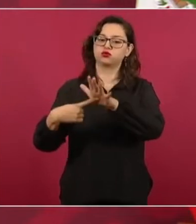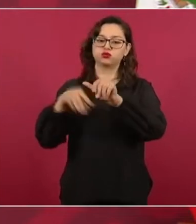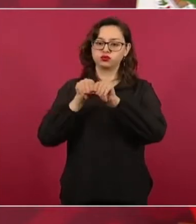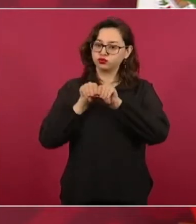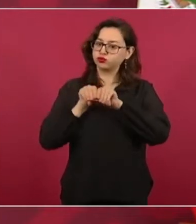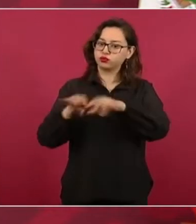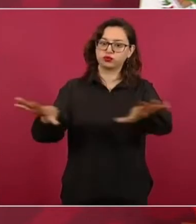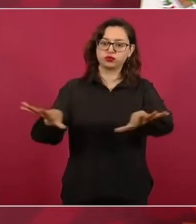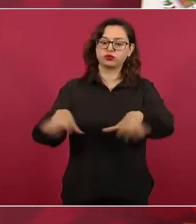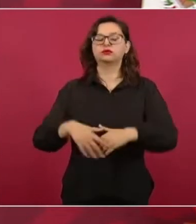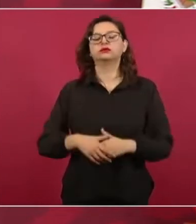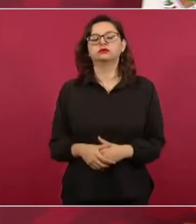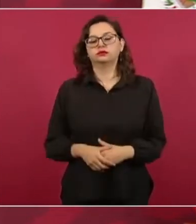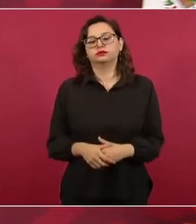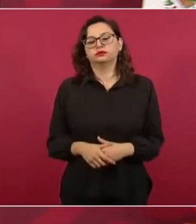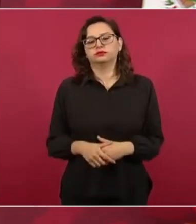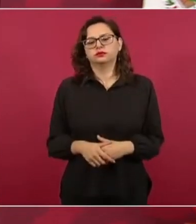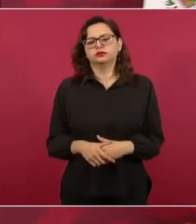de comunicación